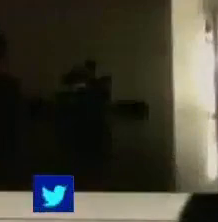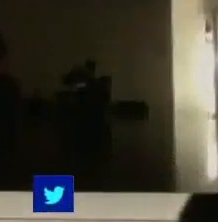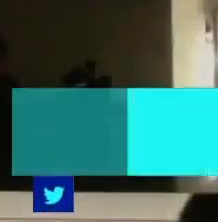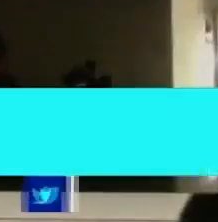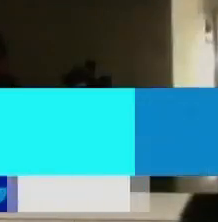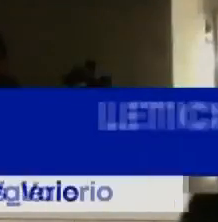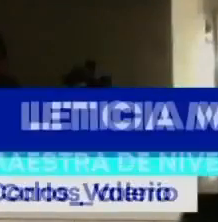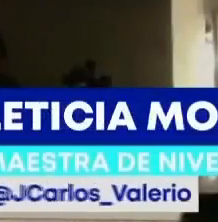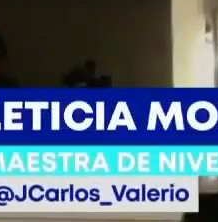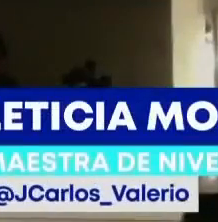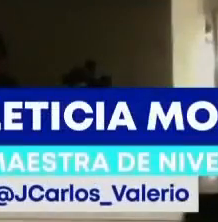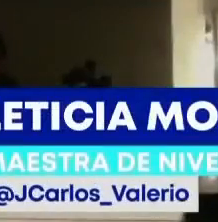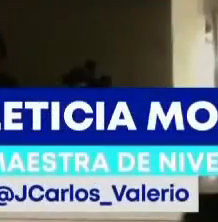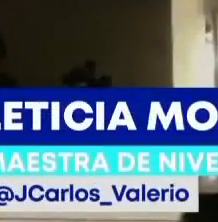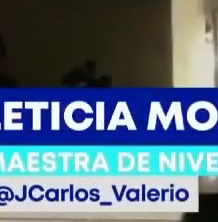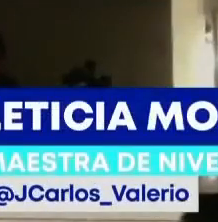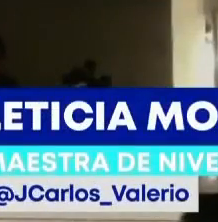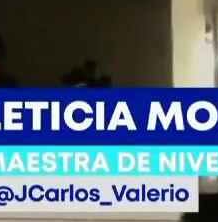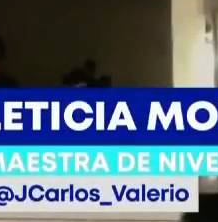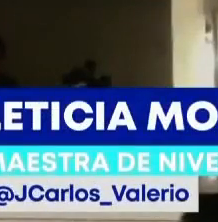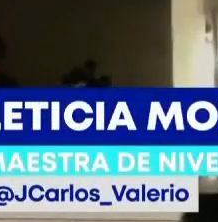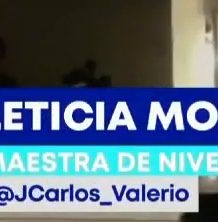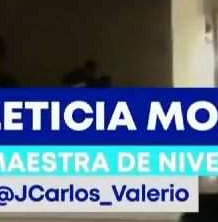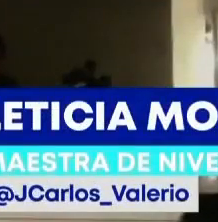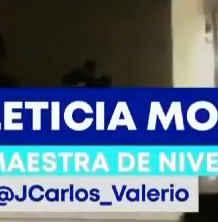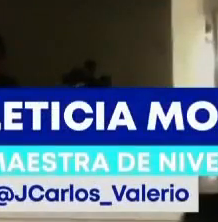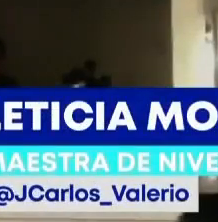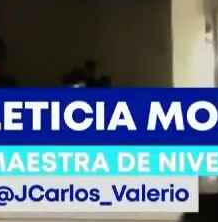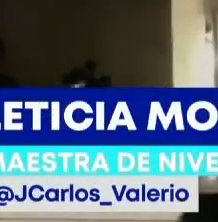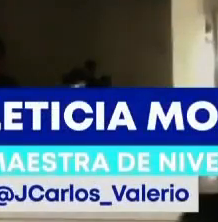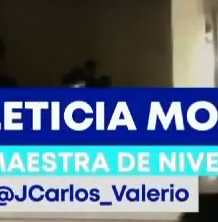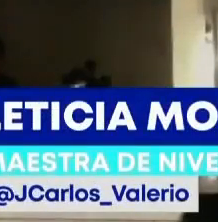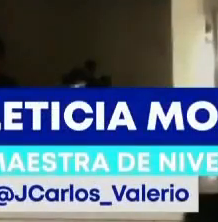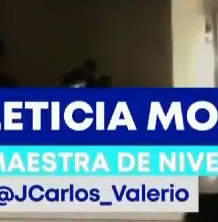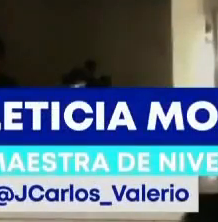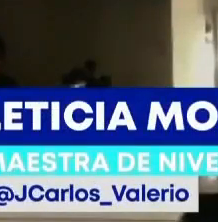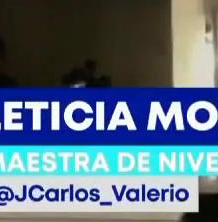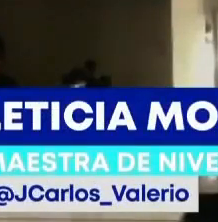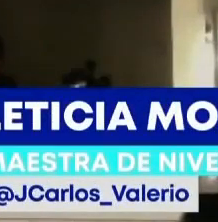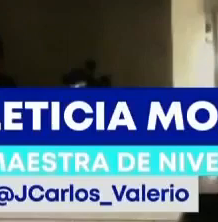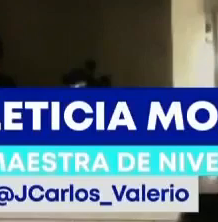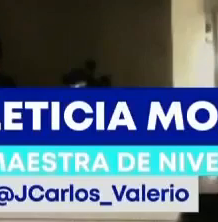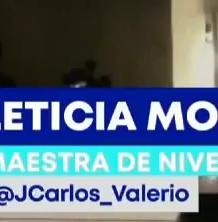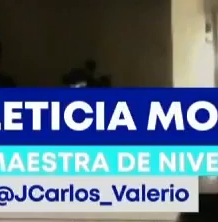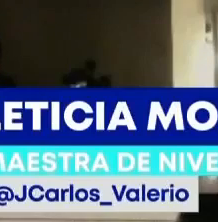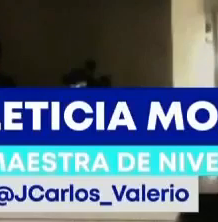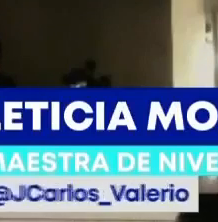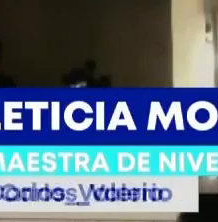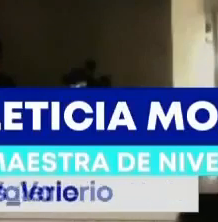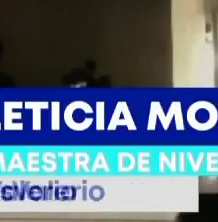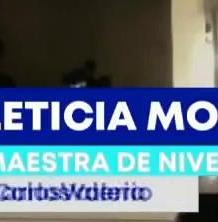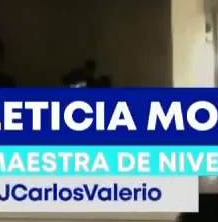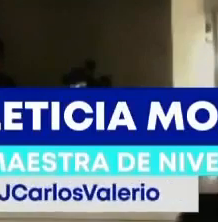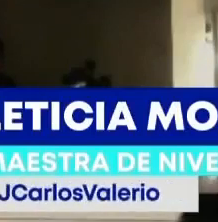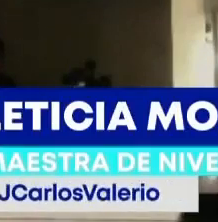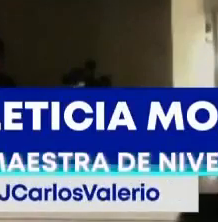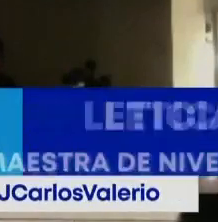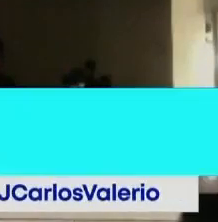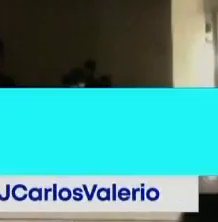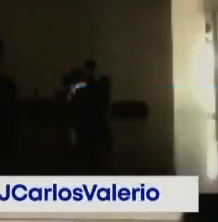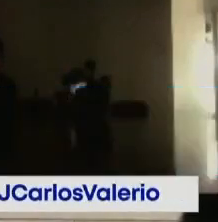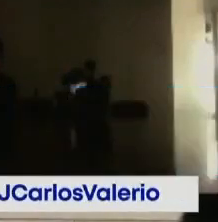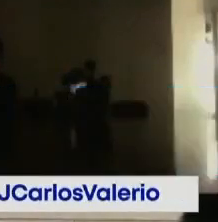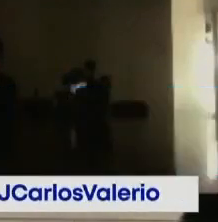si fuera yo, ya nada más haga de cuenta que inserto los videos de la clase, la música, si es que le voy a insertar música al